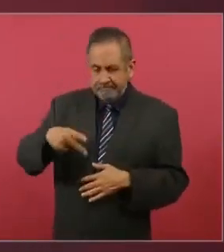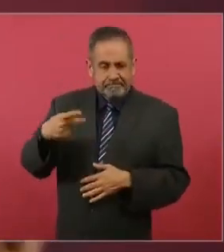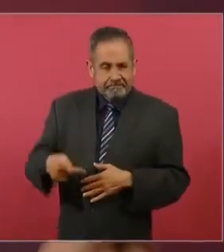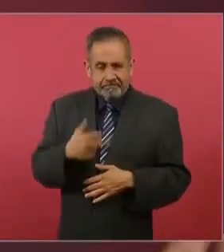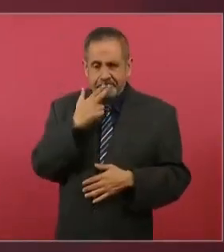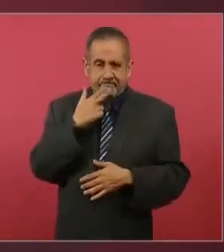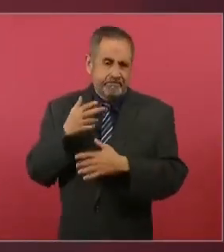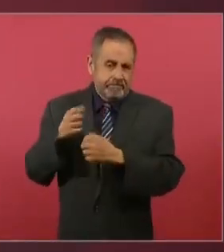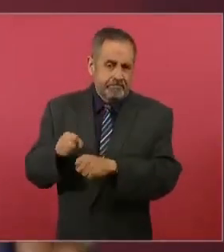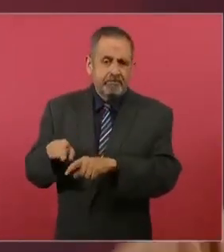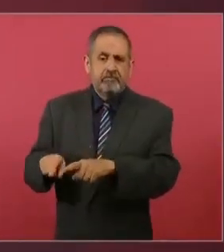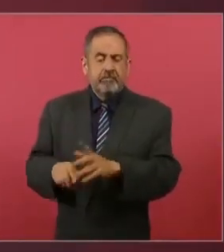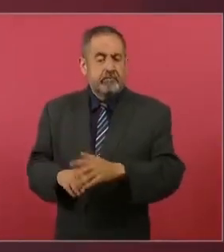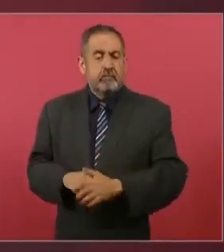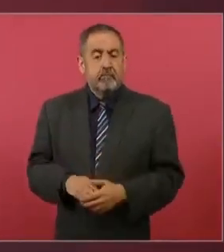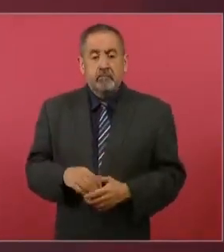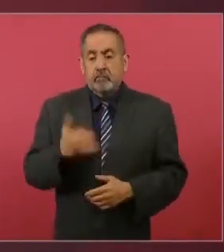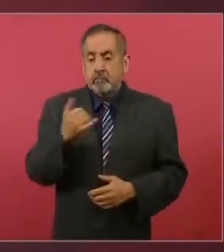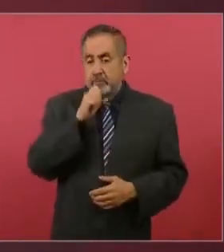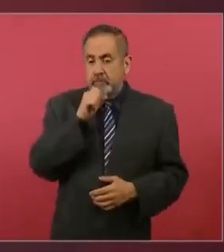Y